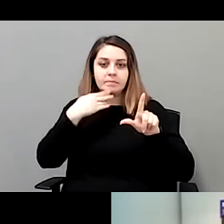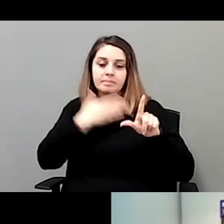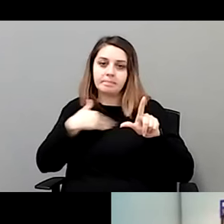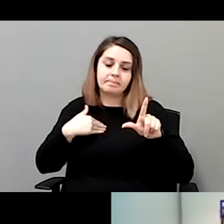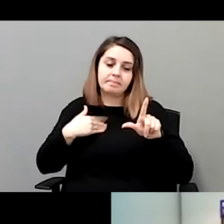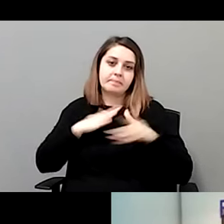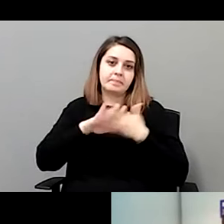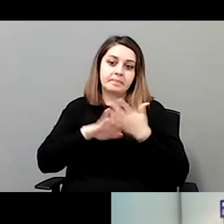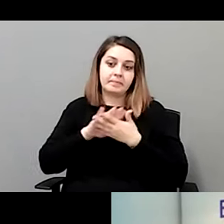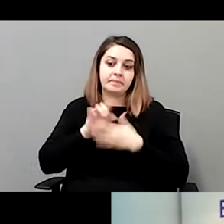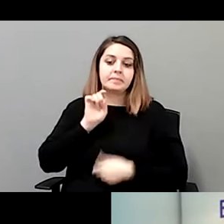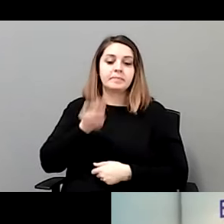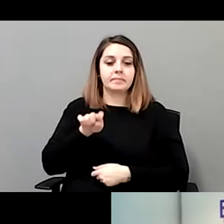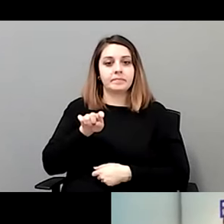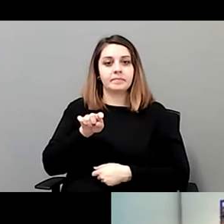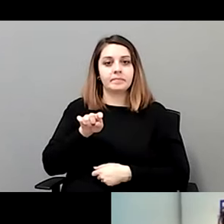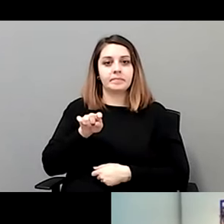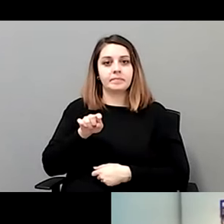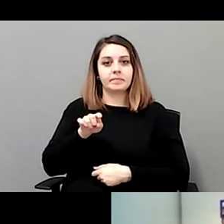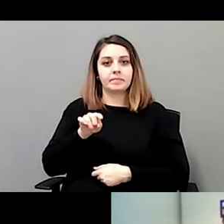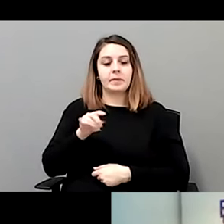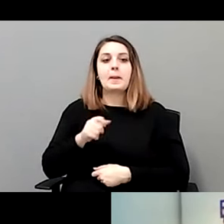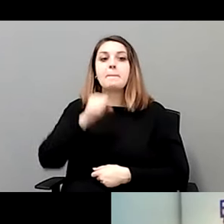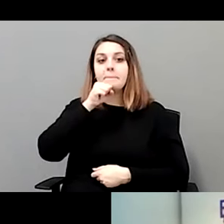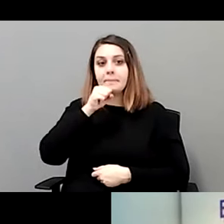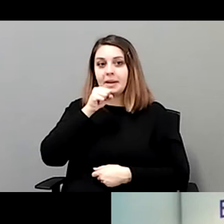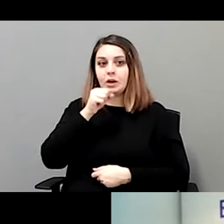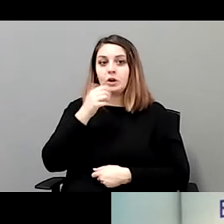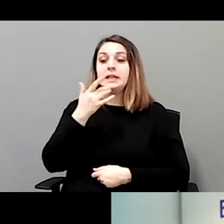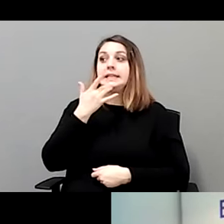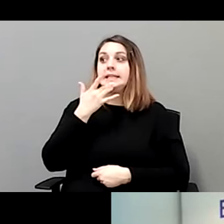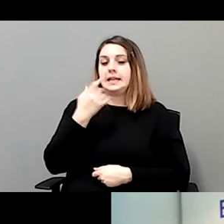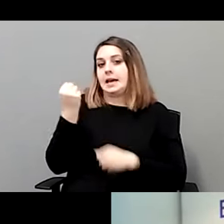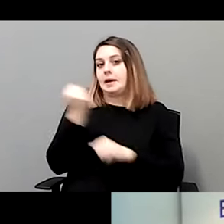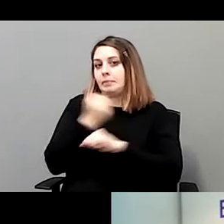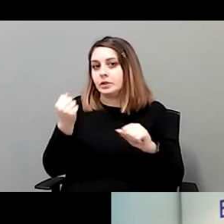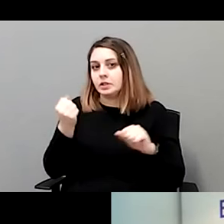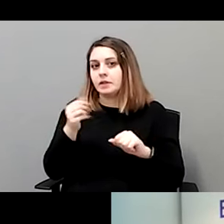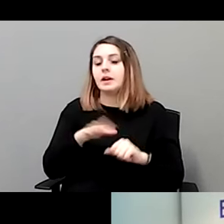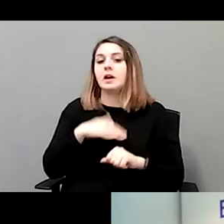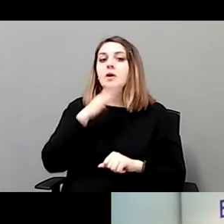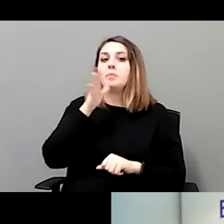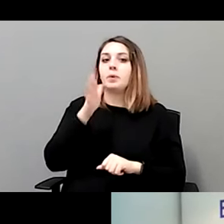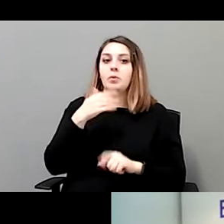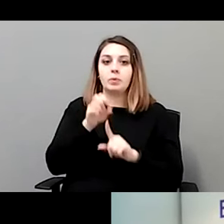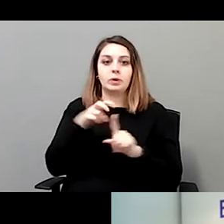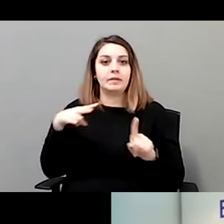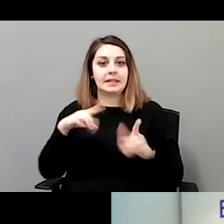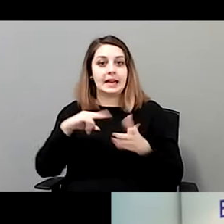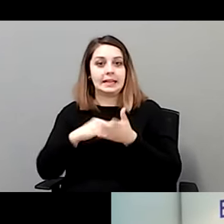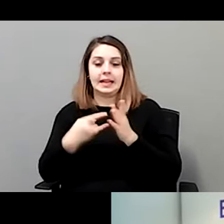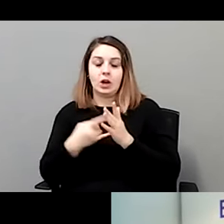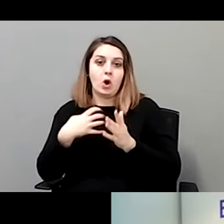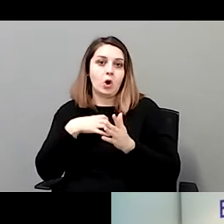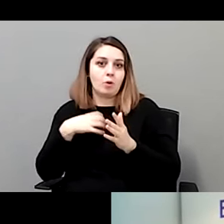y con él pues os daremos entrada por micro. Si eso no fuera posible, porque no es posible desde el punto de vista técnico,